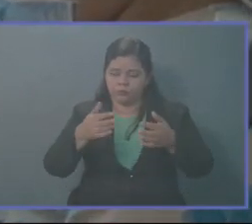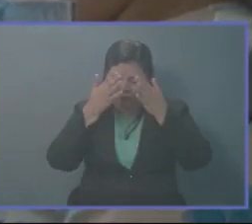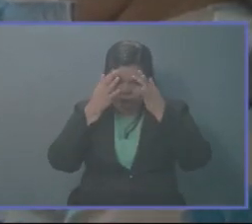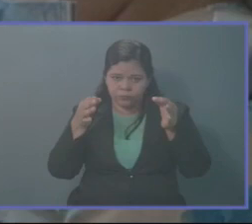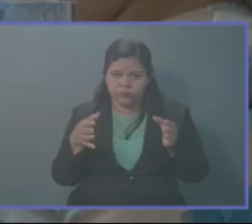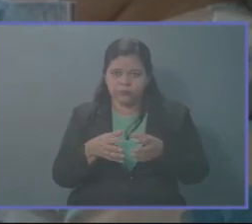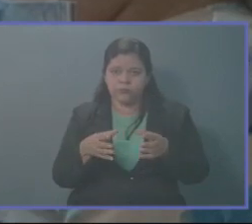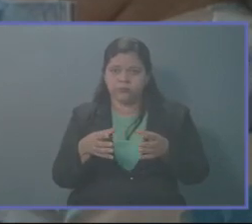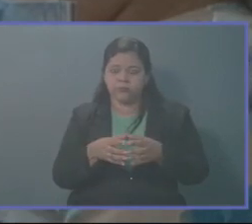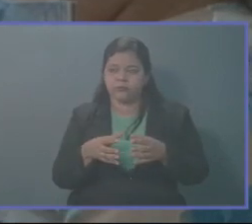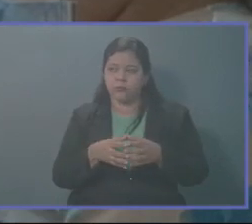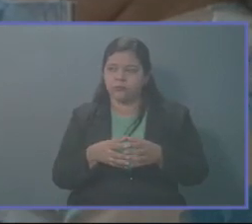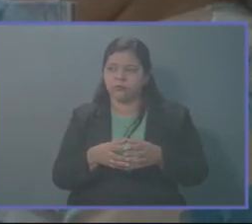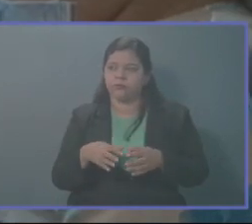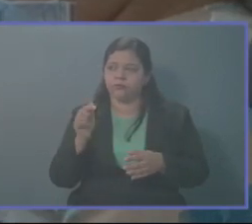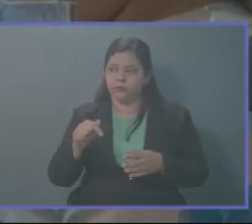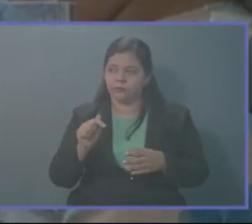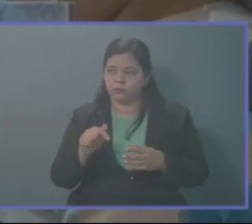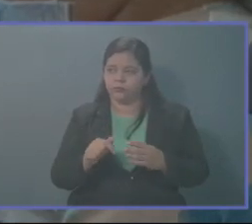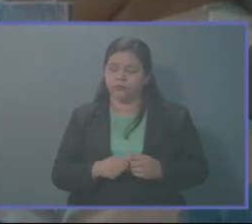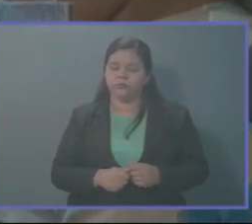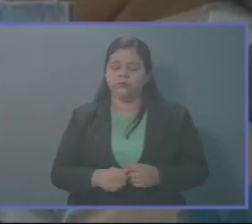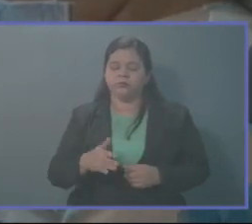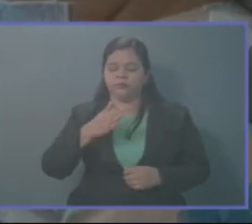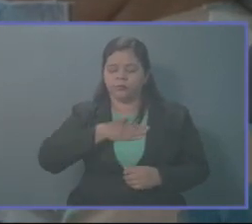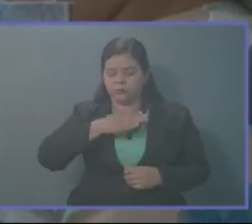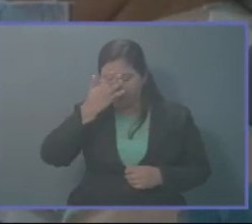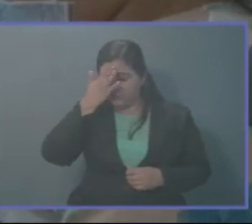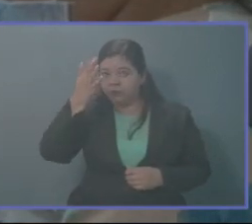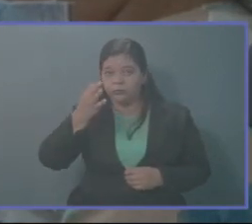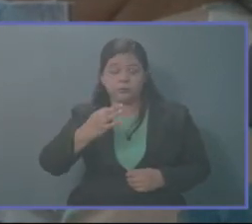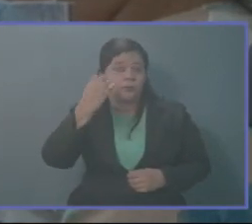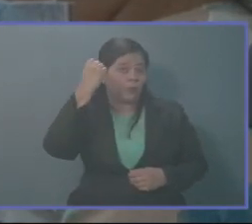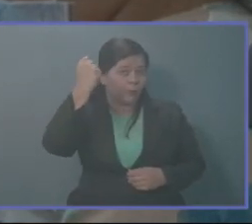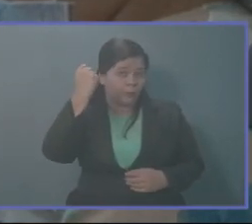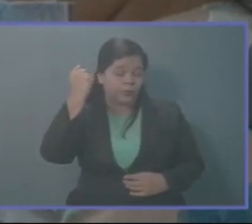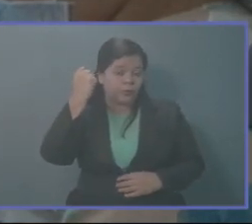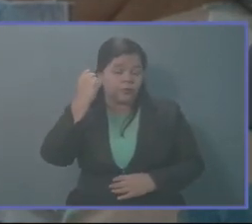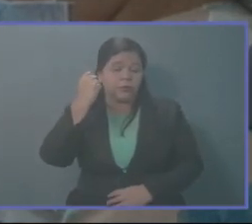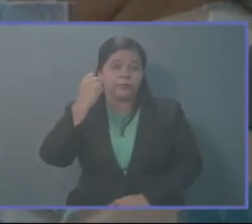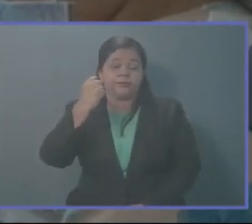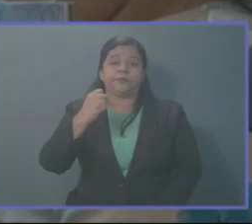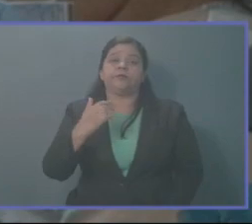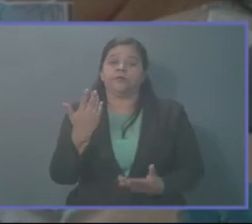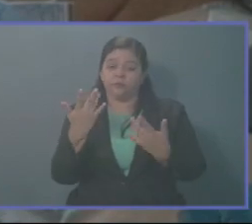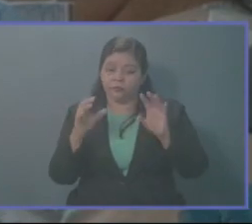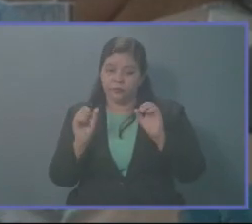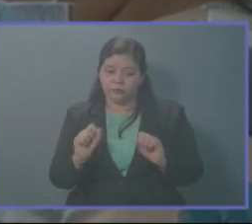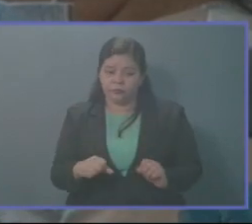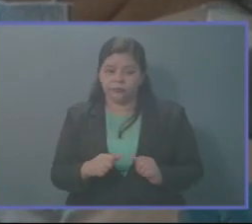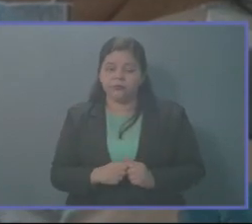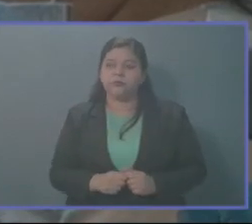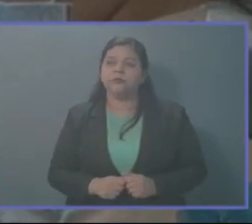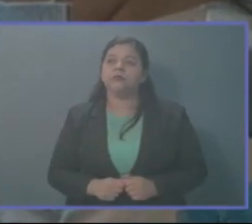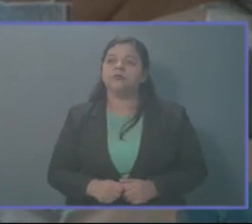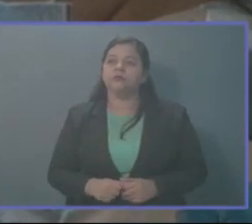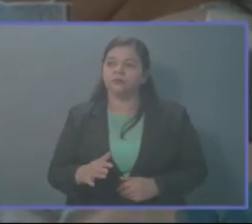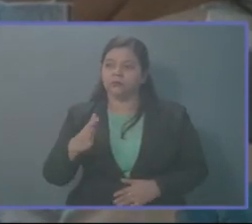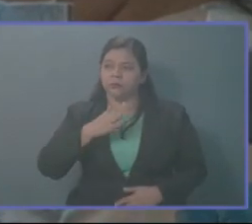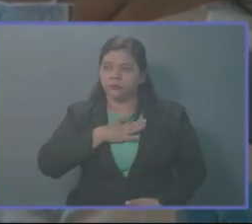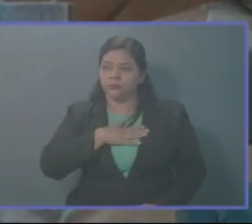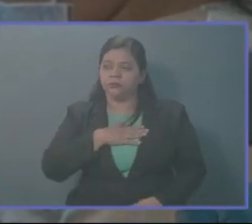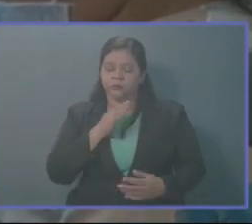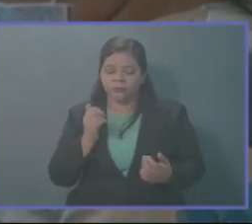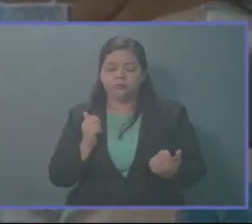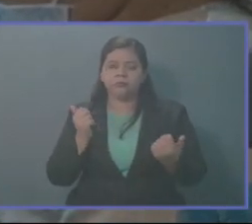dictamen de este orden. Nos parece importante también que se pueda, que coincide